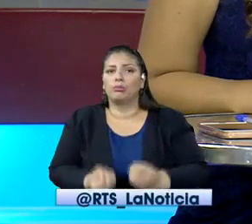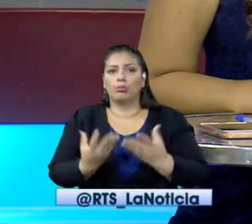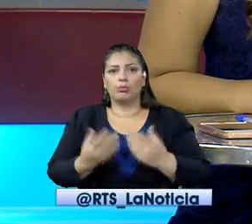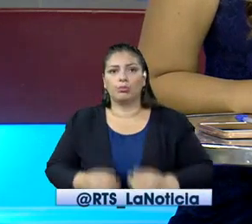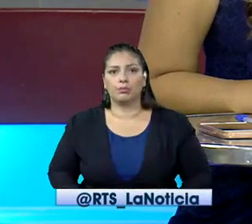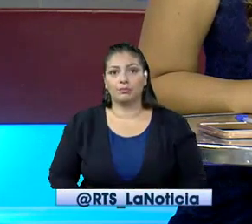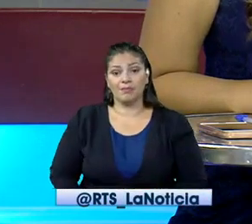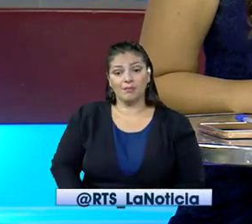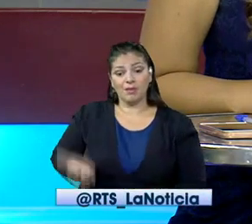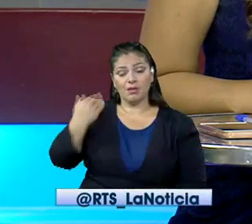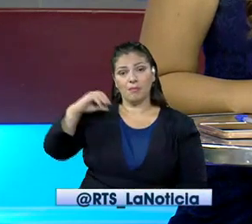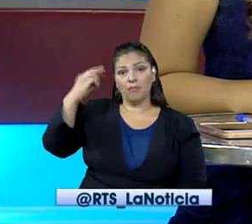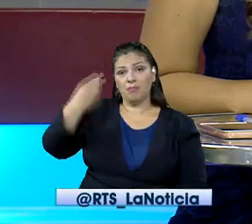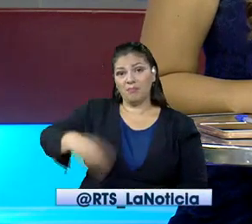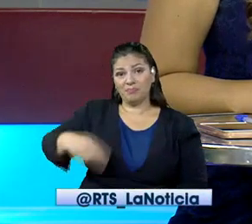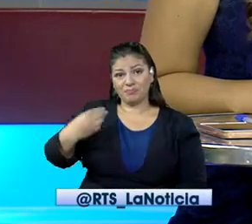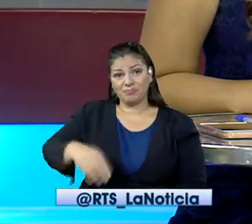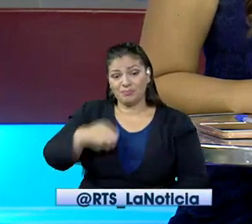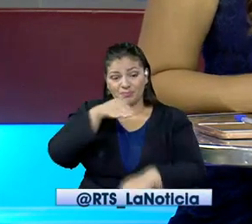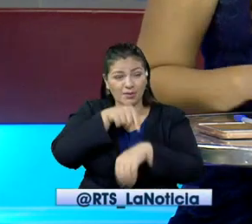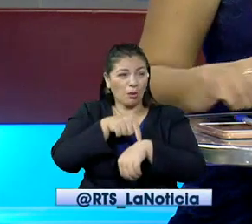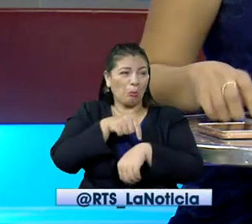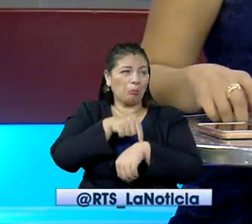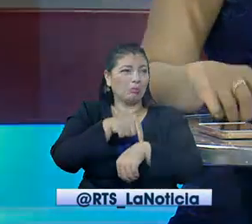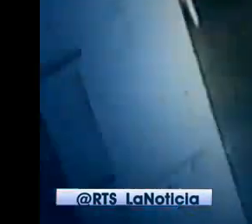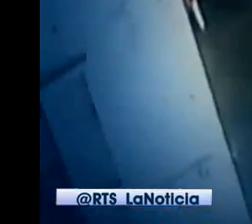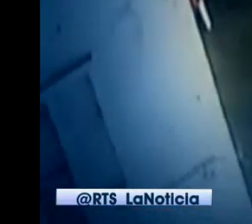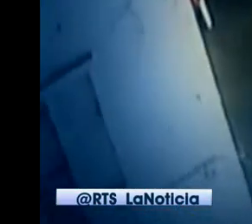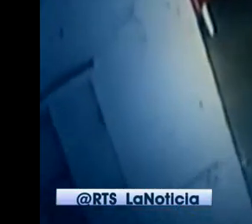del miércoles en un restaurante.